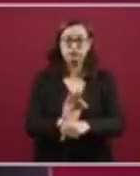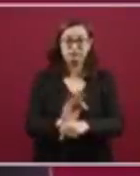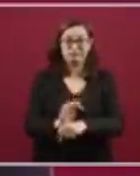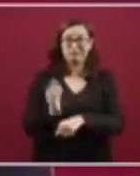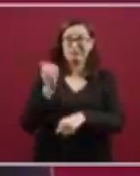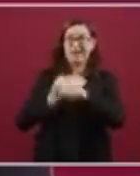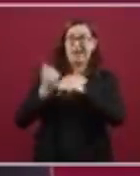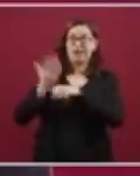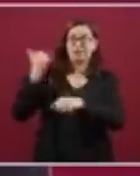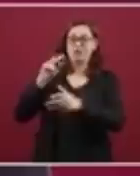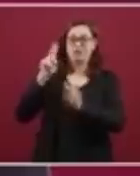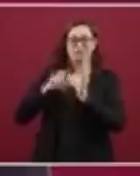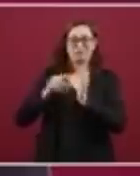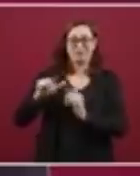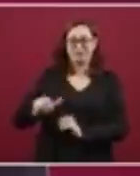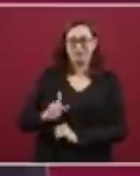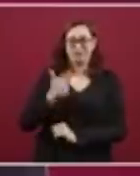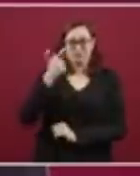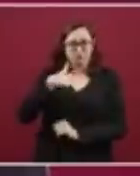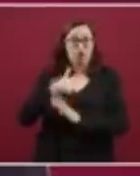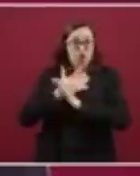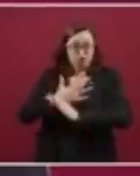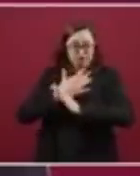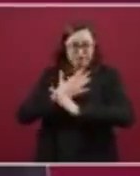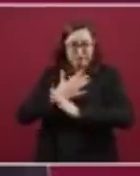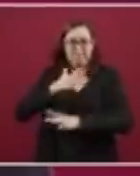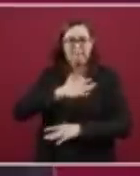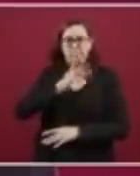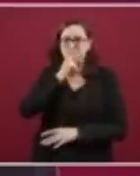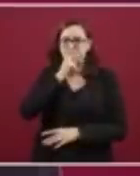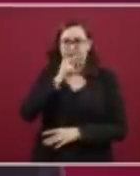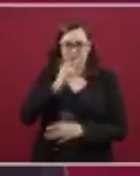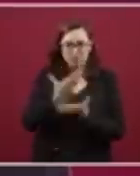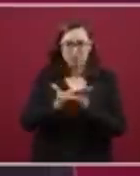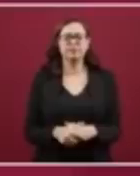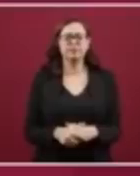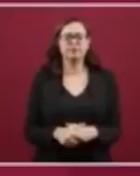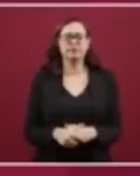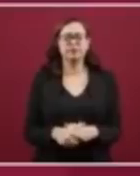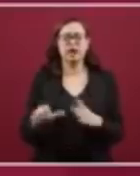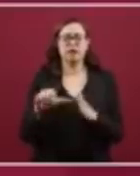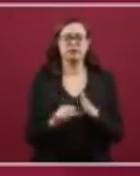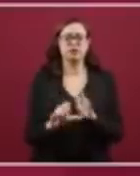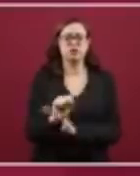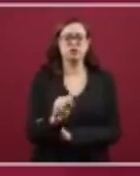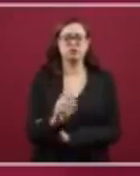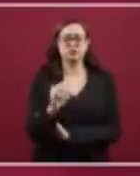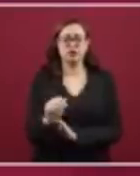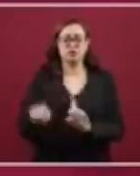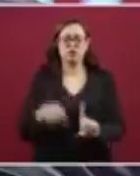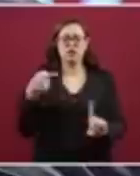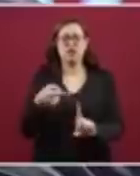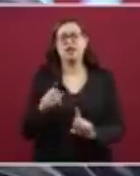dije el 26 de enero del 2012. Vamos a cumplir esto. Acompañado por el subsecretario